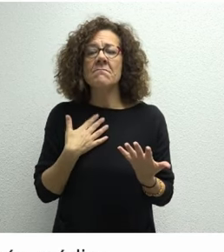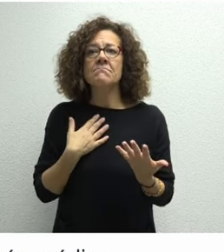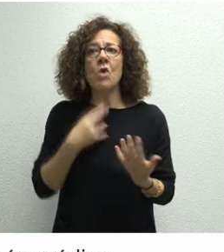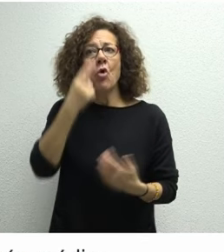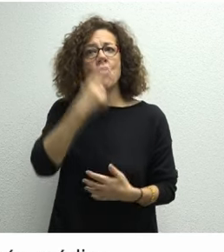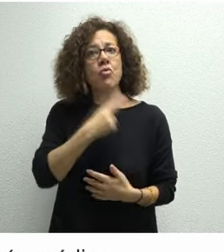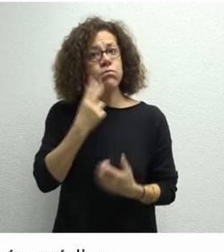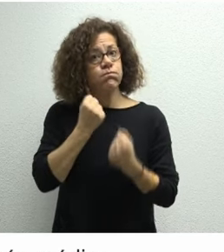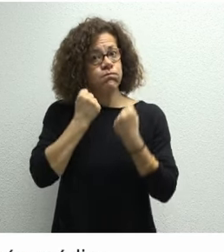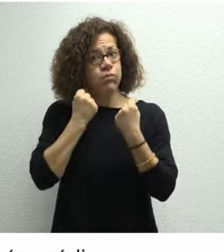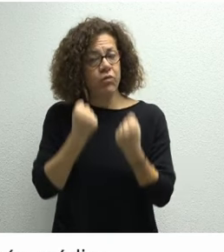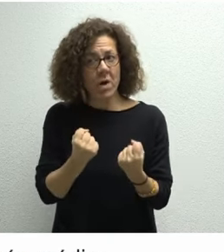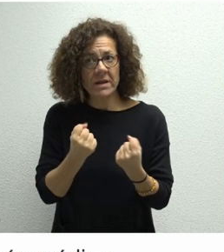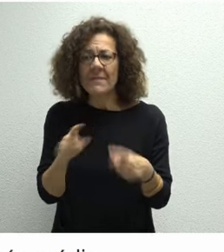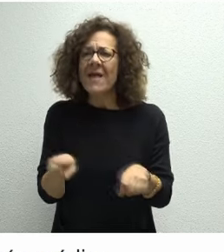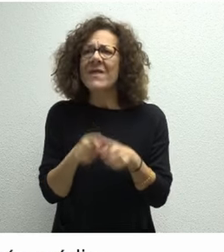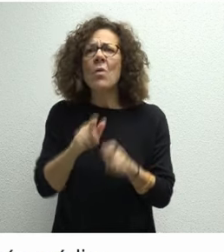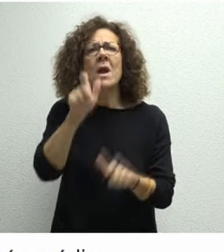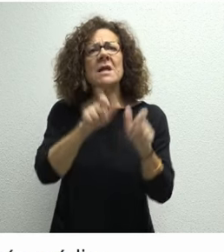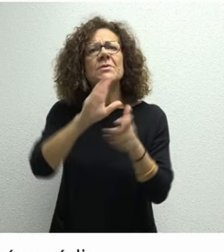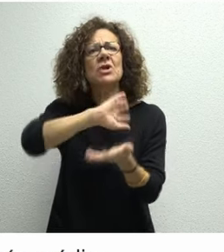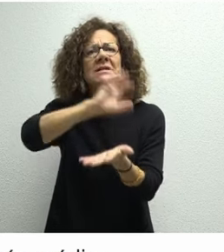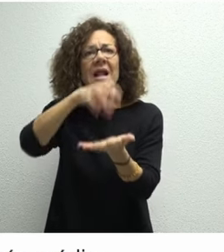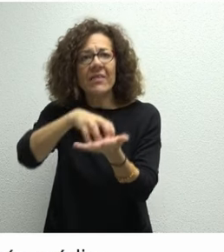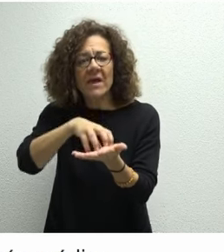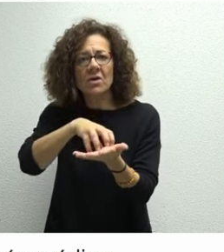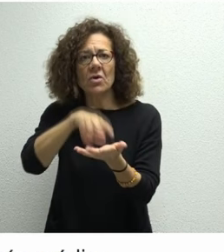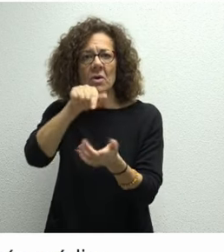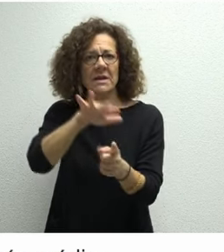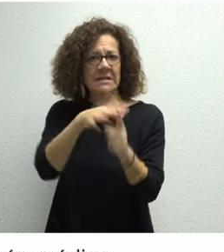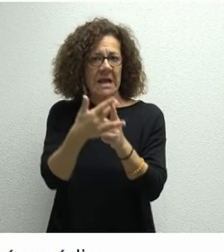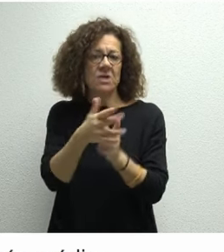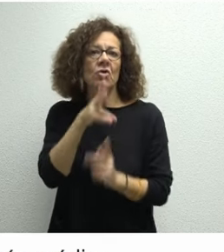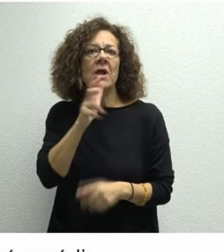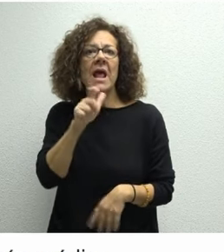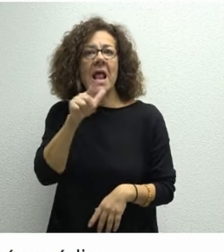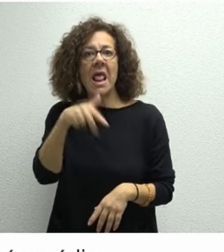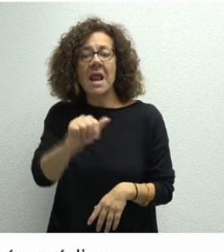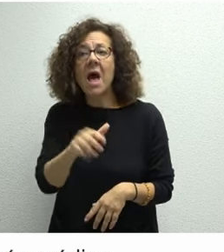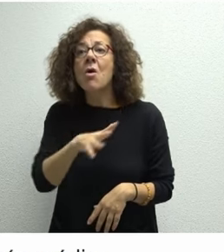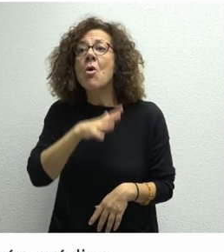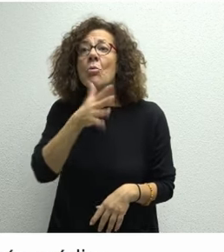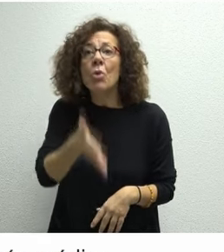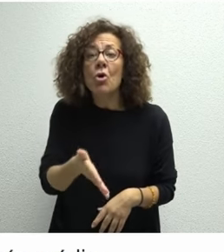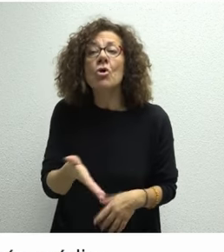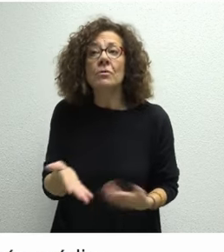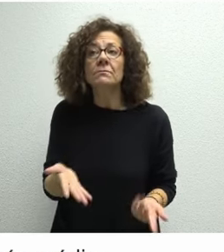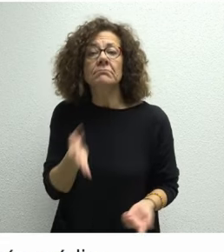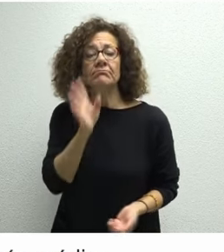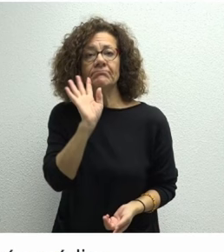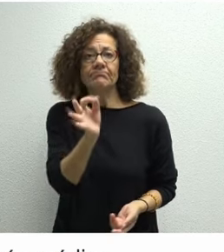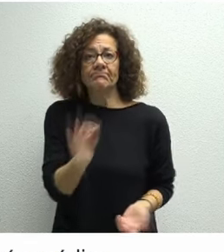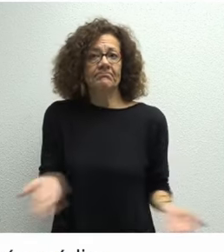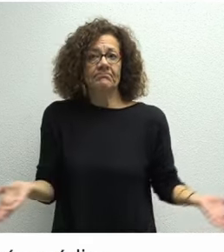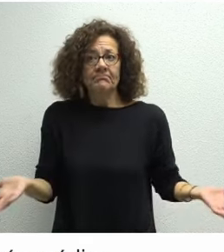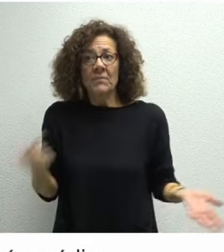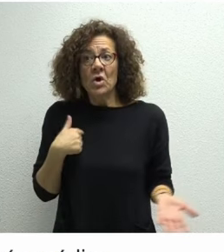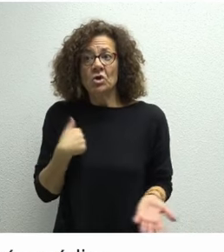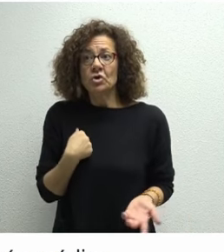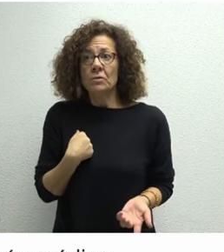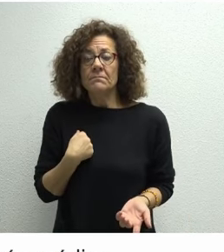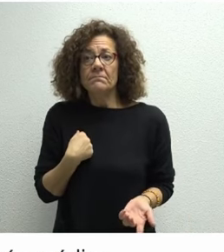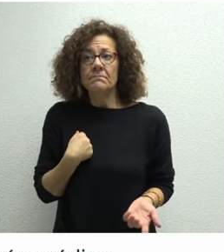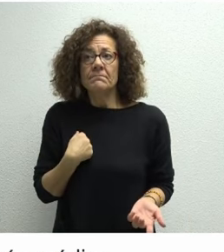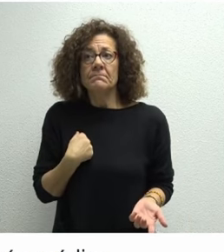lo mismo las personas del centro con en este caso con Elena porque porque sí yo he visto